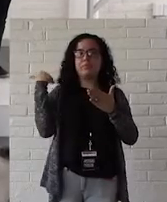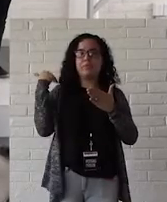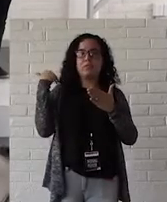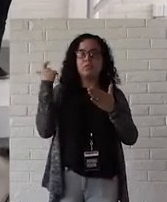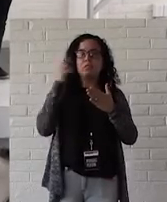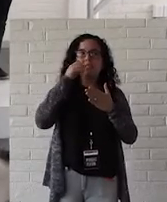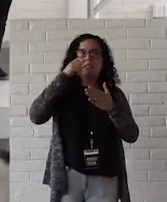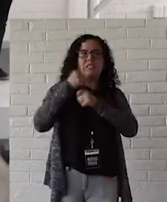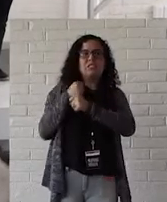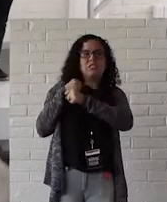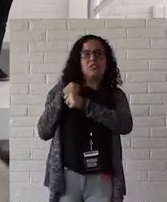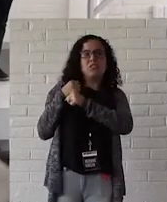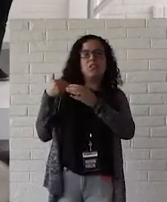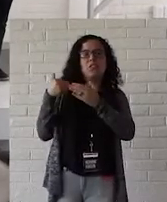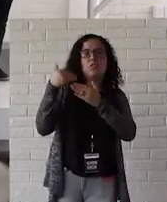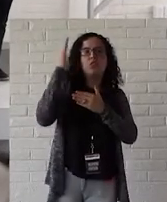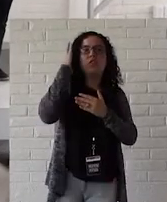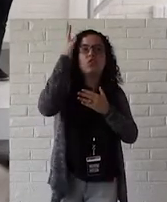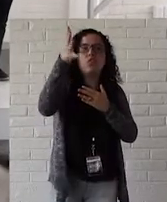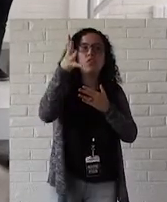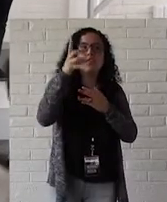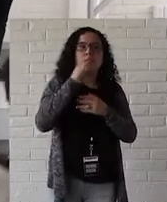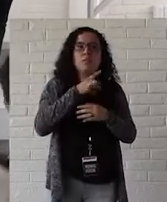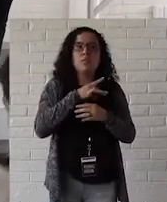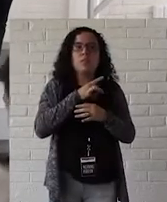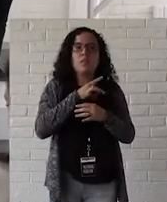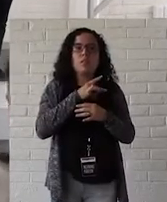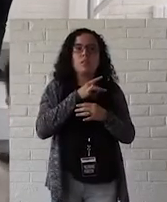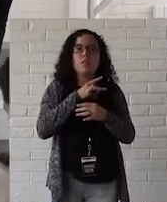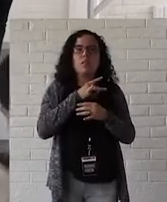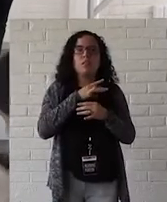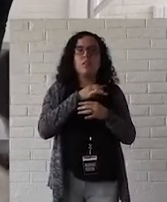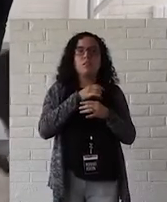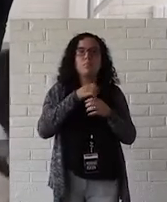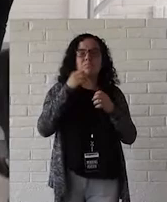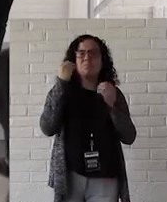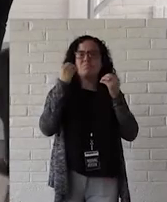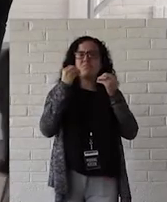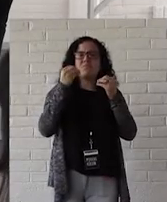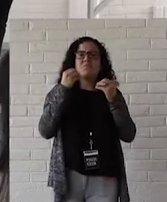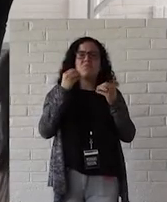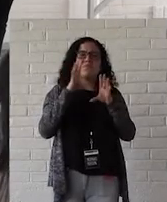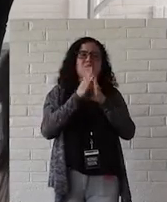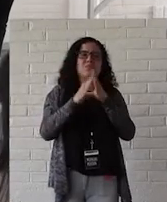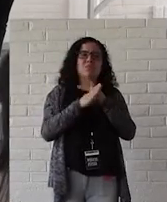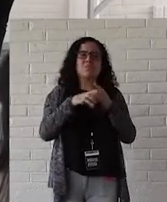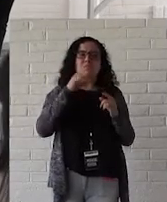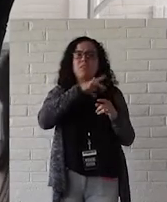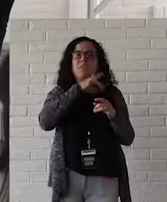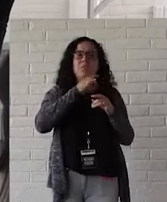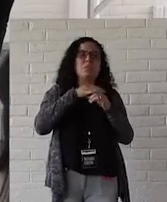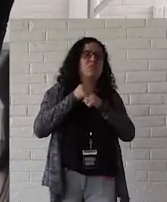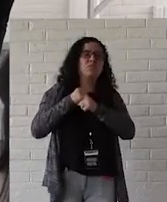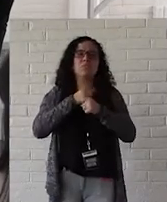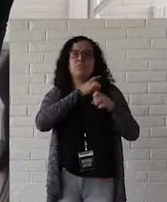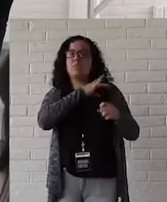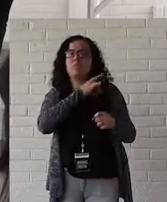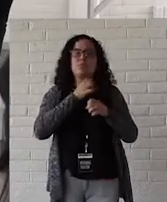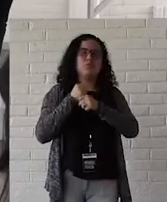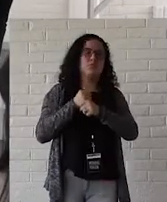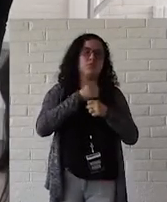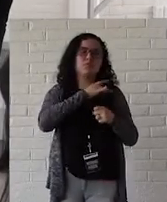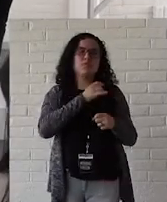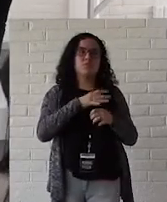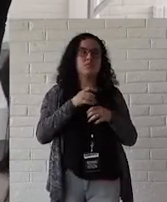va al futuro para tener miedo. Y ya. Y solo oscila miles de veces al día. Miedo, sufrir, miedo, sufrir, miedo, sufrir, miedo.